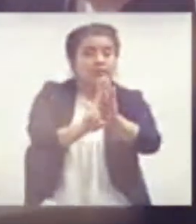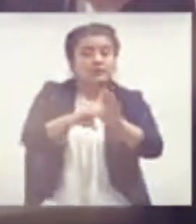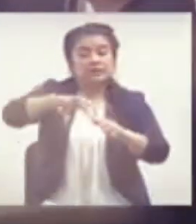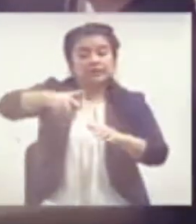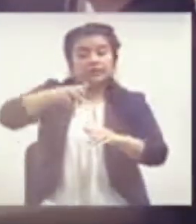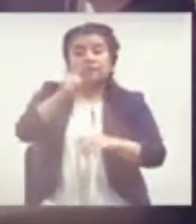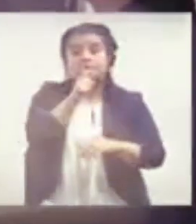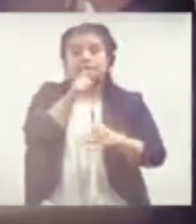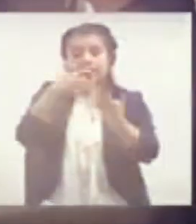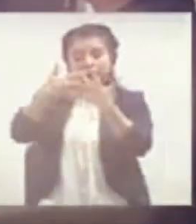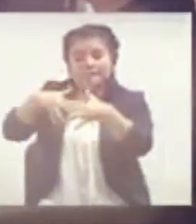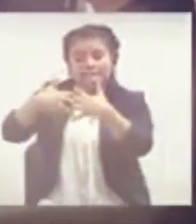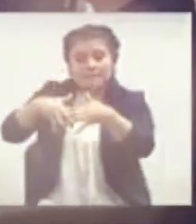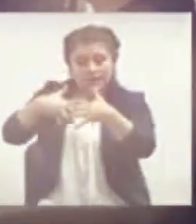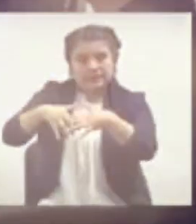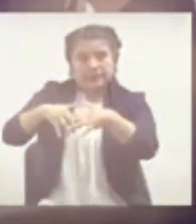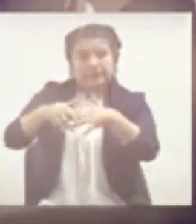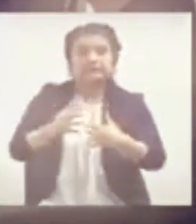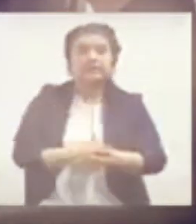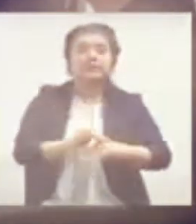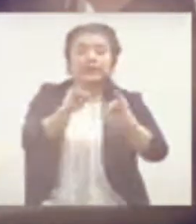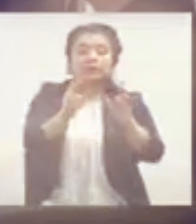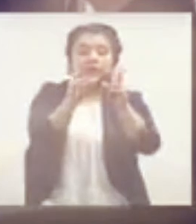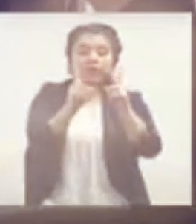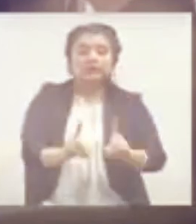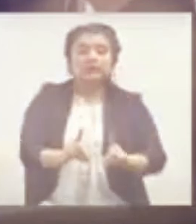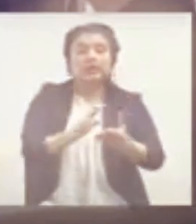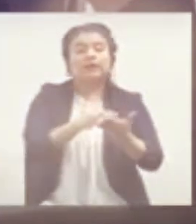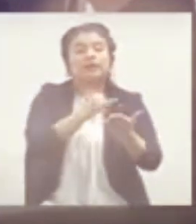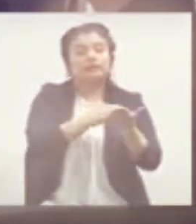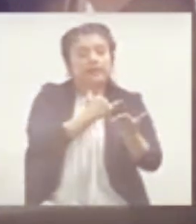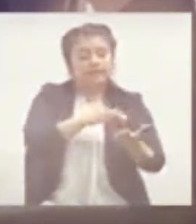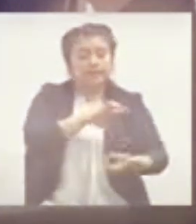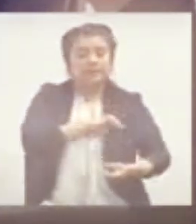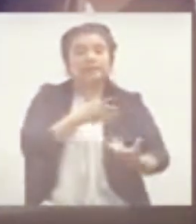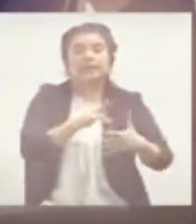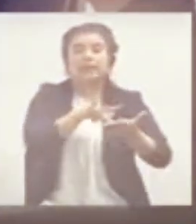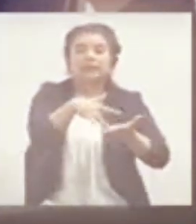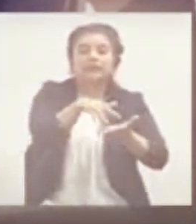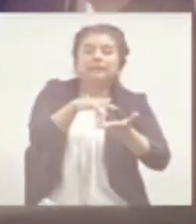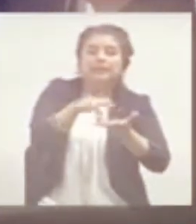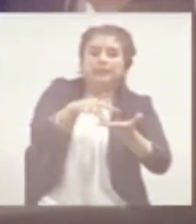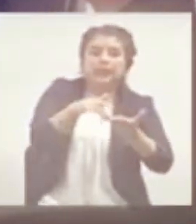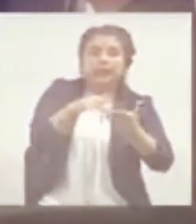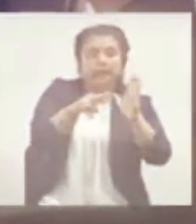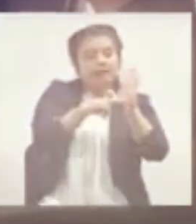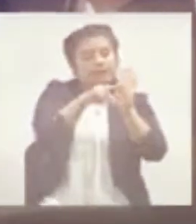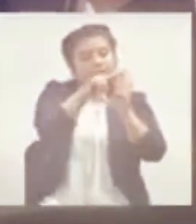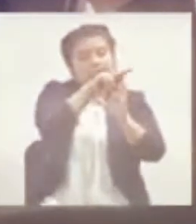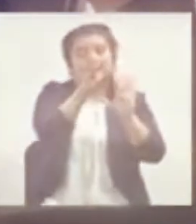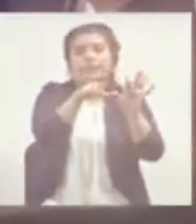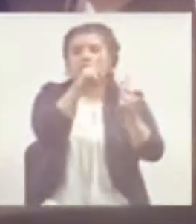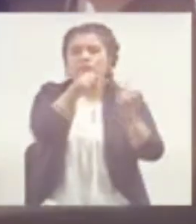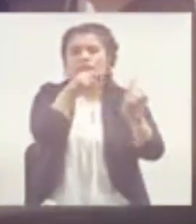privado empresarial, del sector empresarial de la Junta Directiva de INTECAP, amenaza con desestabilizar una estructura que ha probado ser funcional